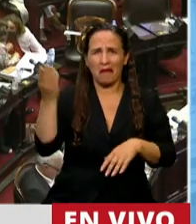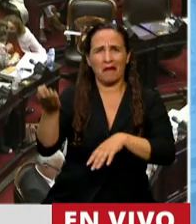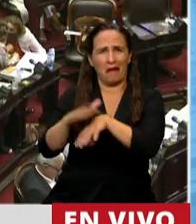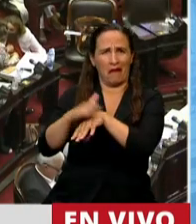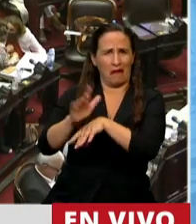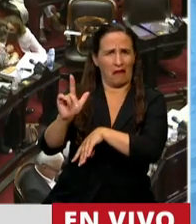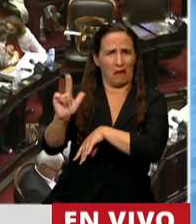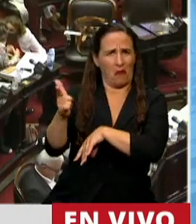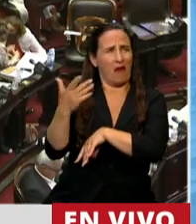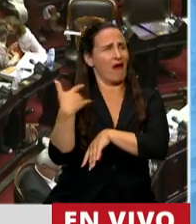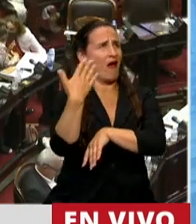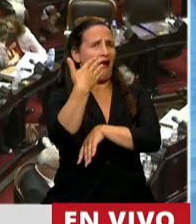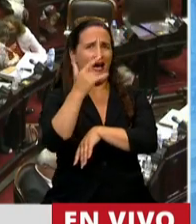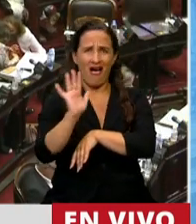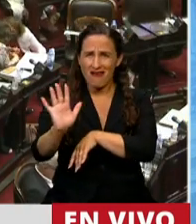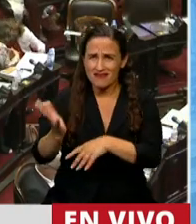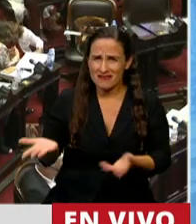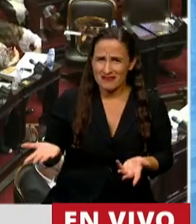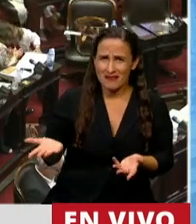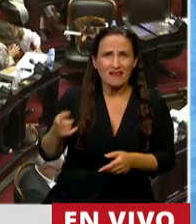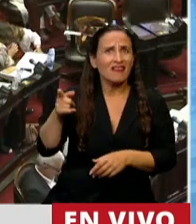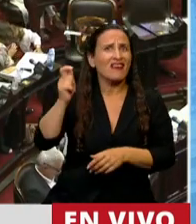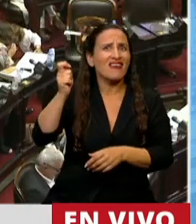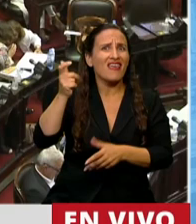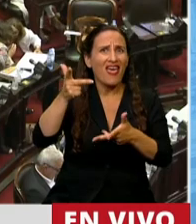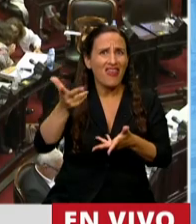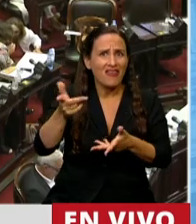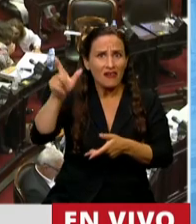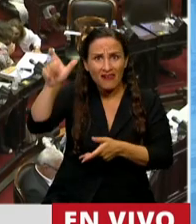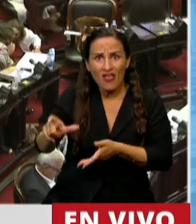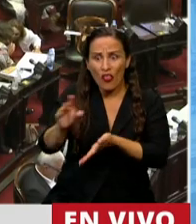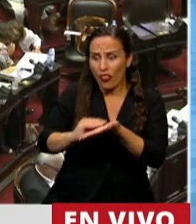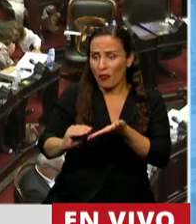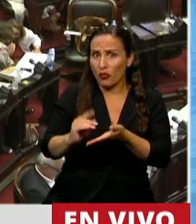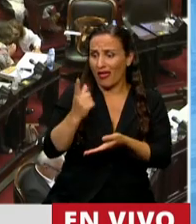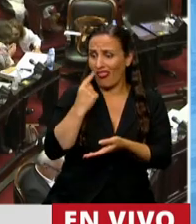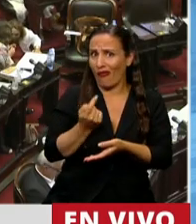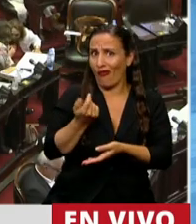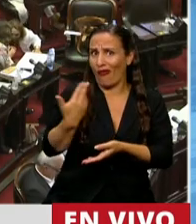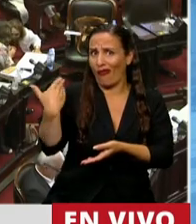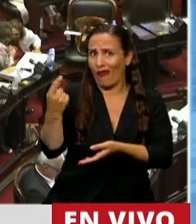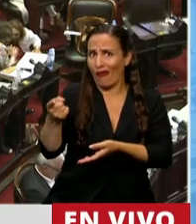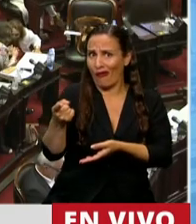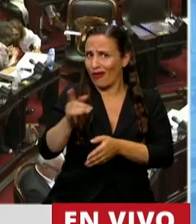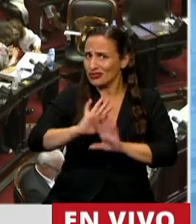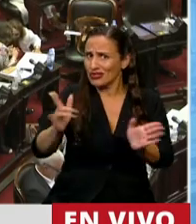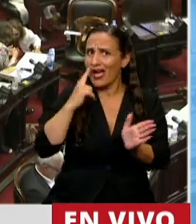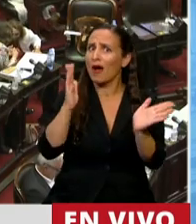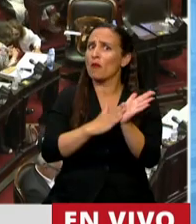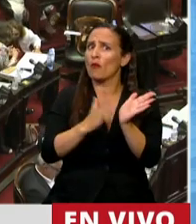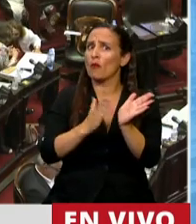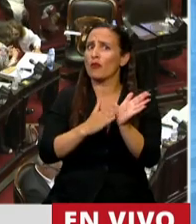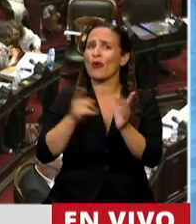irresponsabilidad, sobre todo cuando proviene de una diputada que hace pocos días atrás ha quedado demostrado que es una